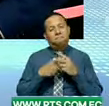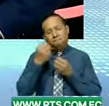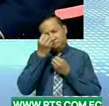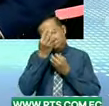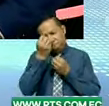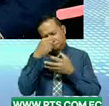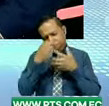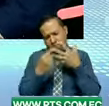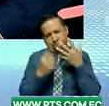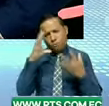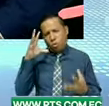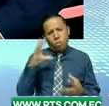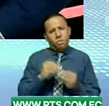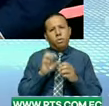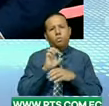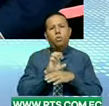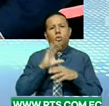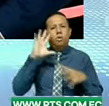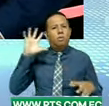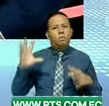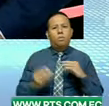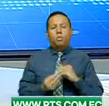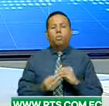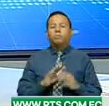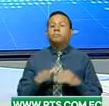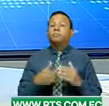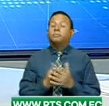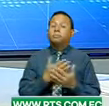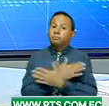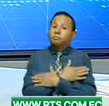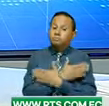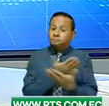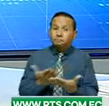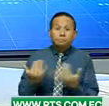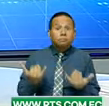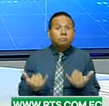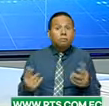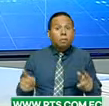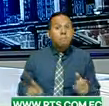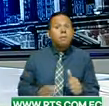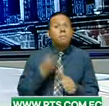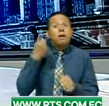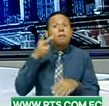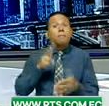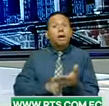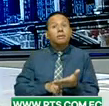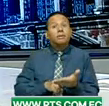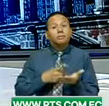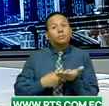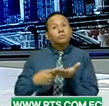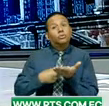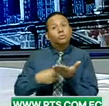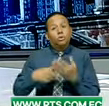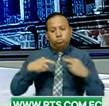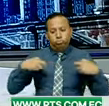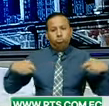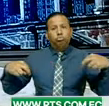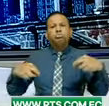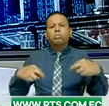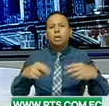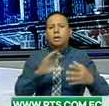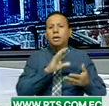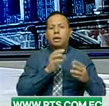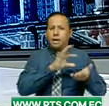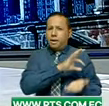de Ecuador y el mundo. Adriana. Bienvenidos. Les contamos que un primer acercamiento con incertidumbres mantuvieron los representantes de la